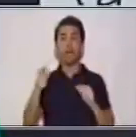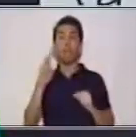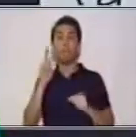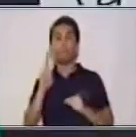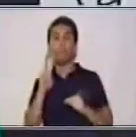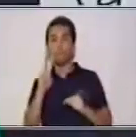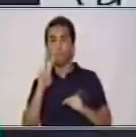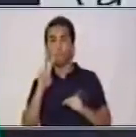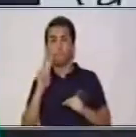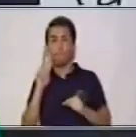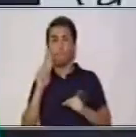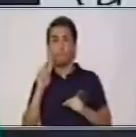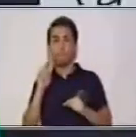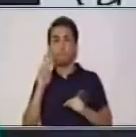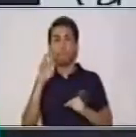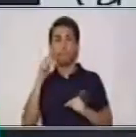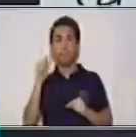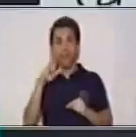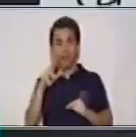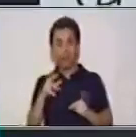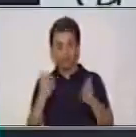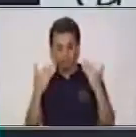el 30 es otro número par y